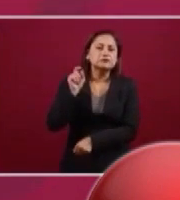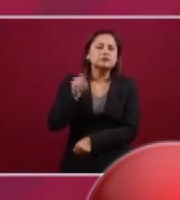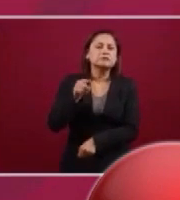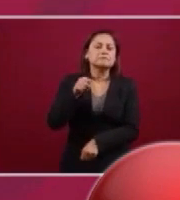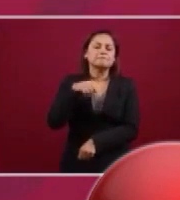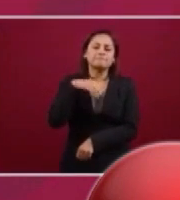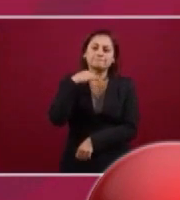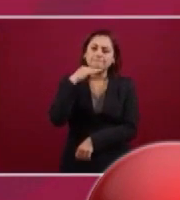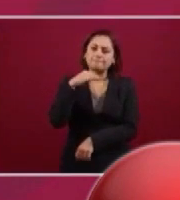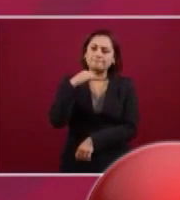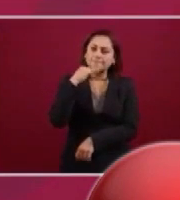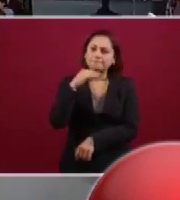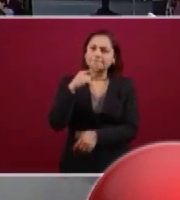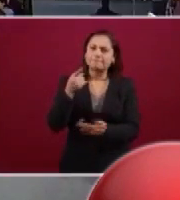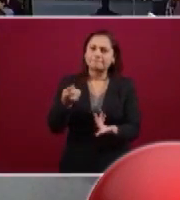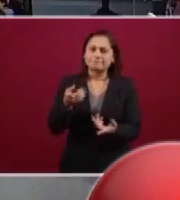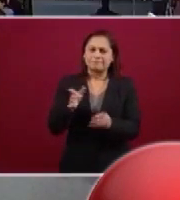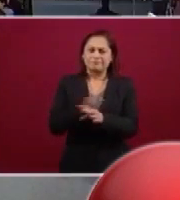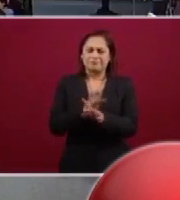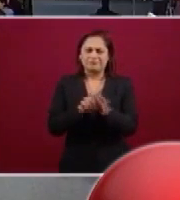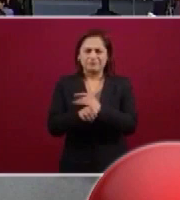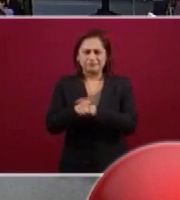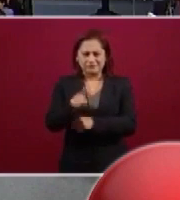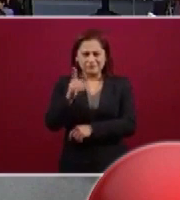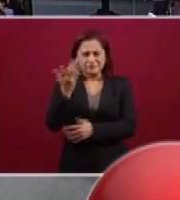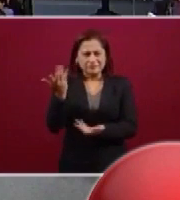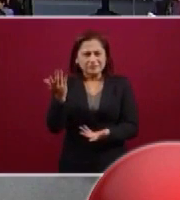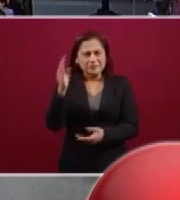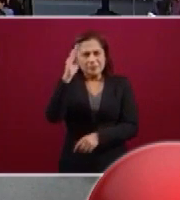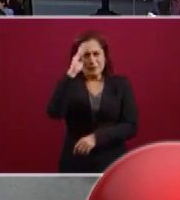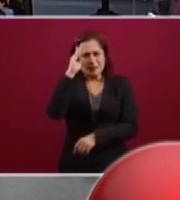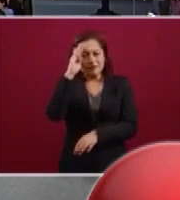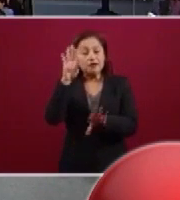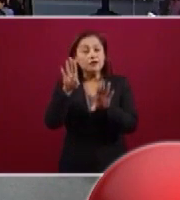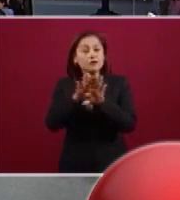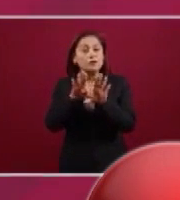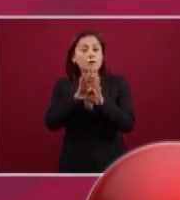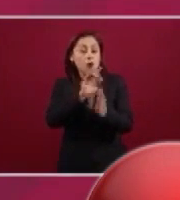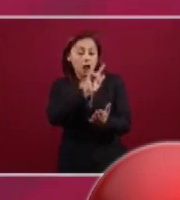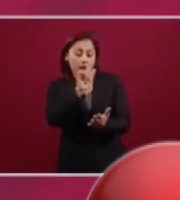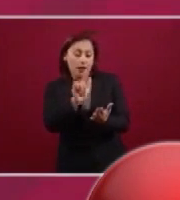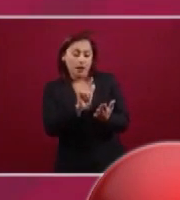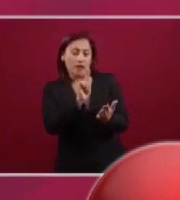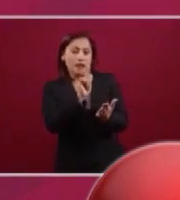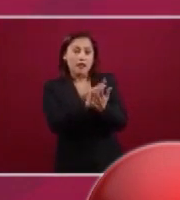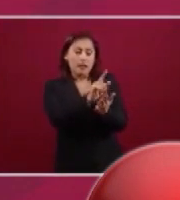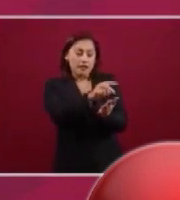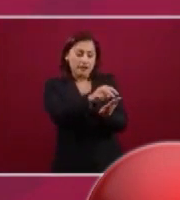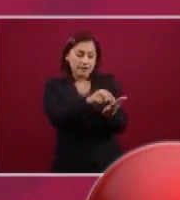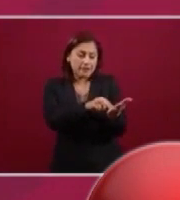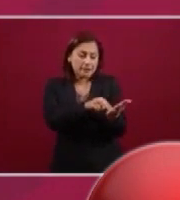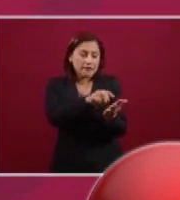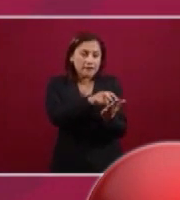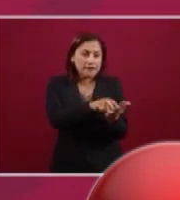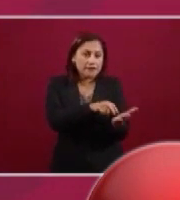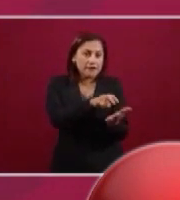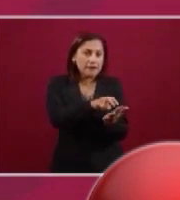Imagínense modificar las leyes para robar,